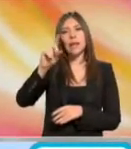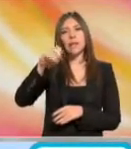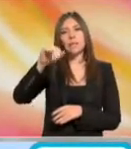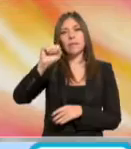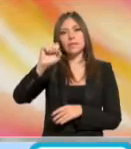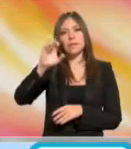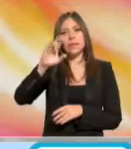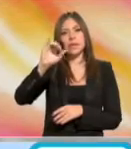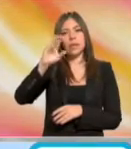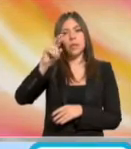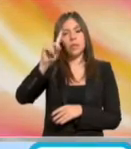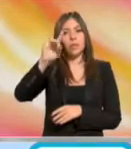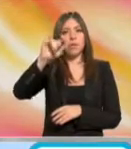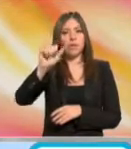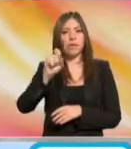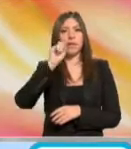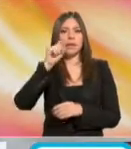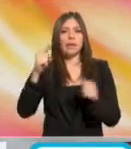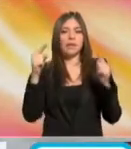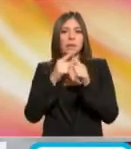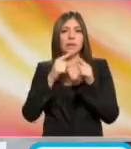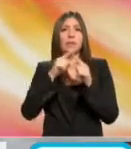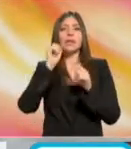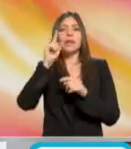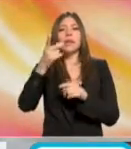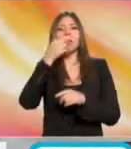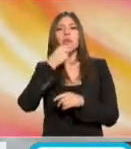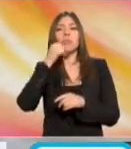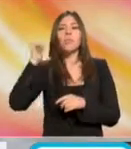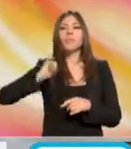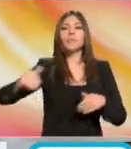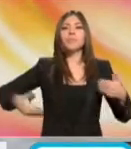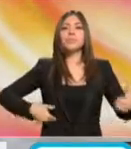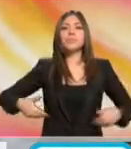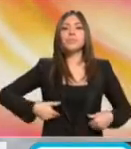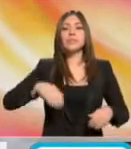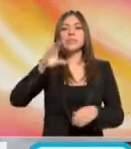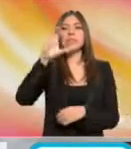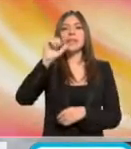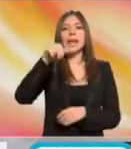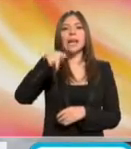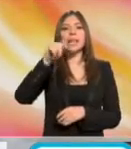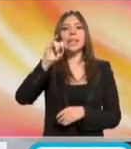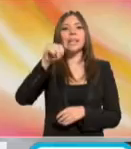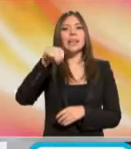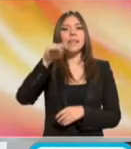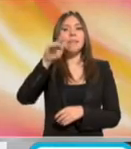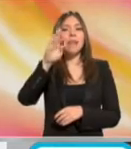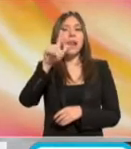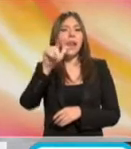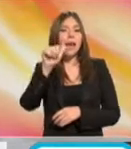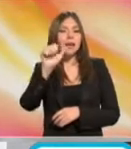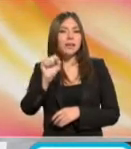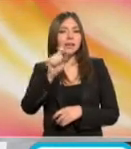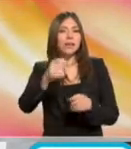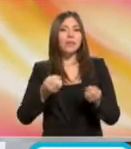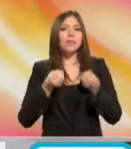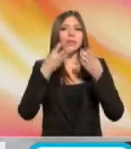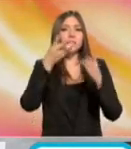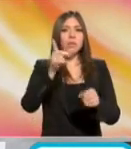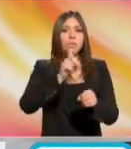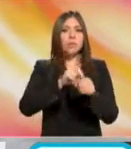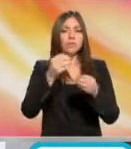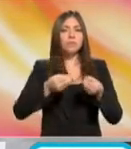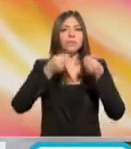Mario Moreno Cantinflas, eso poco lo saben, es una ¿Para la basílica, basílica? para la basílica, así Wow. es, él donó la... Y